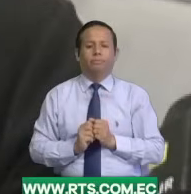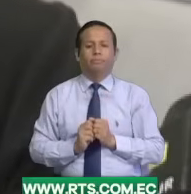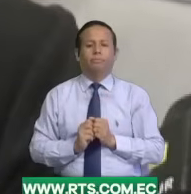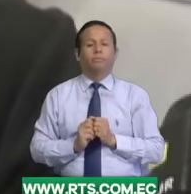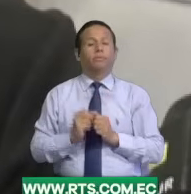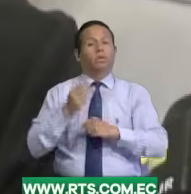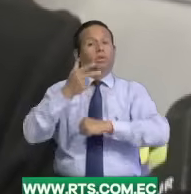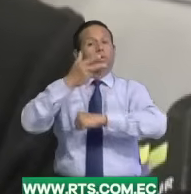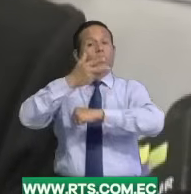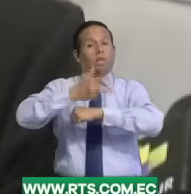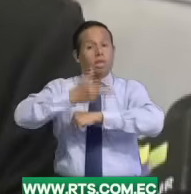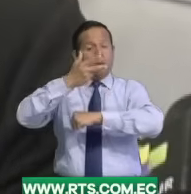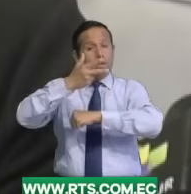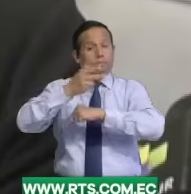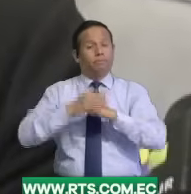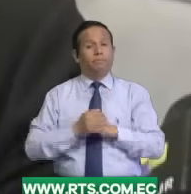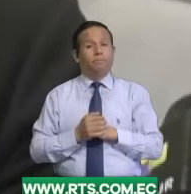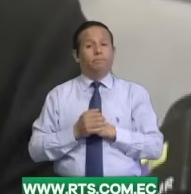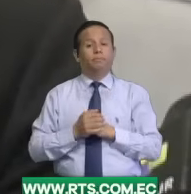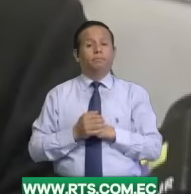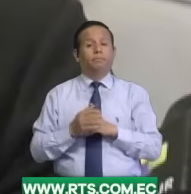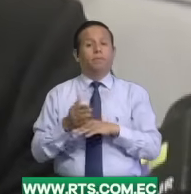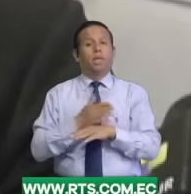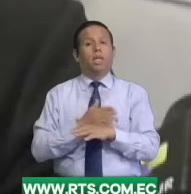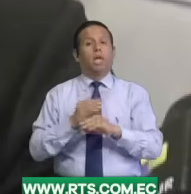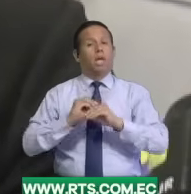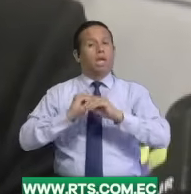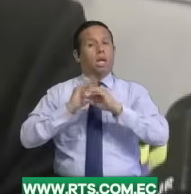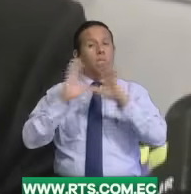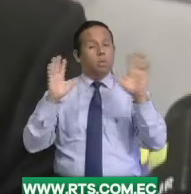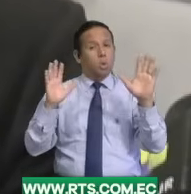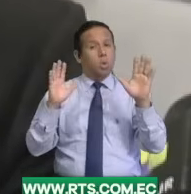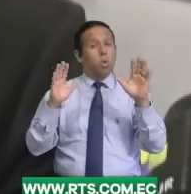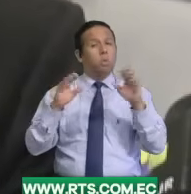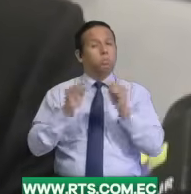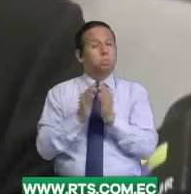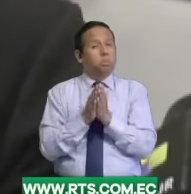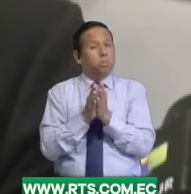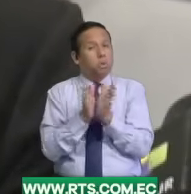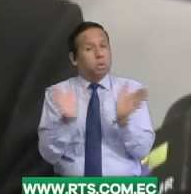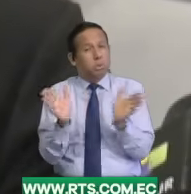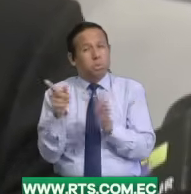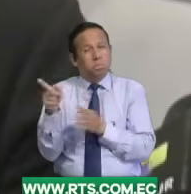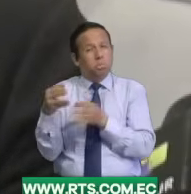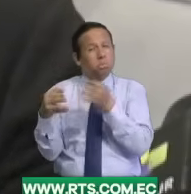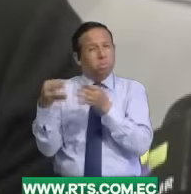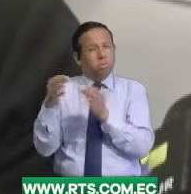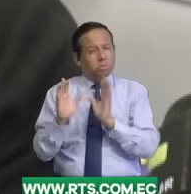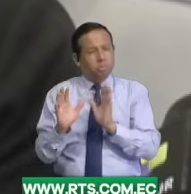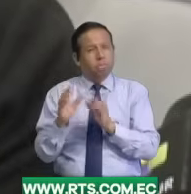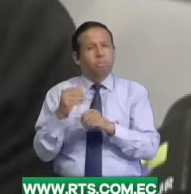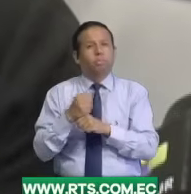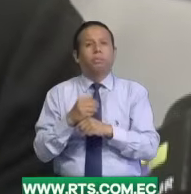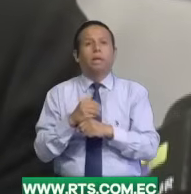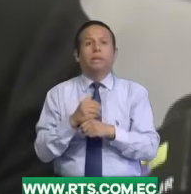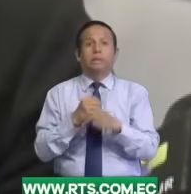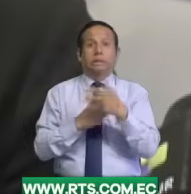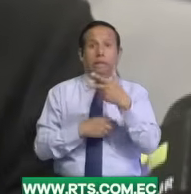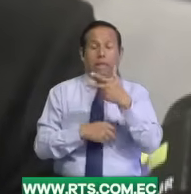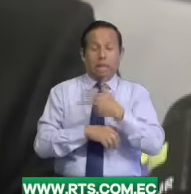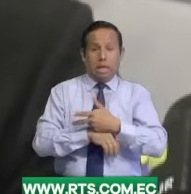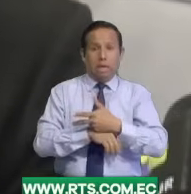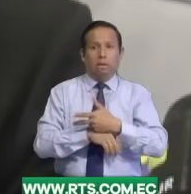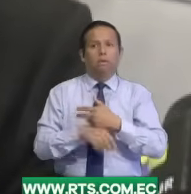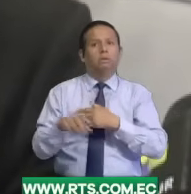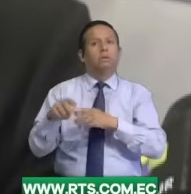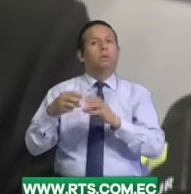de los 3 días de la aclaración y ampliación que se puede presentar para esta espuria sentencia, se tiene el